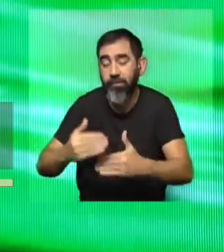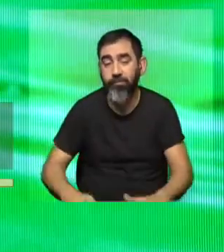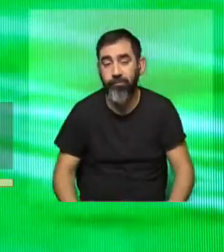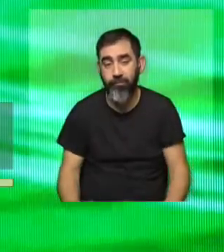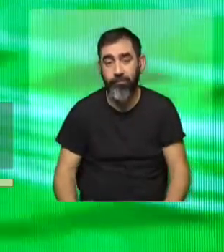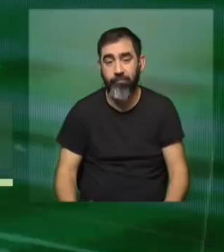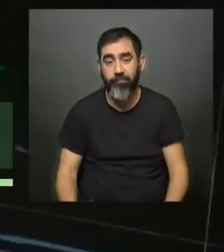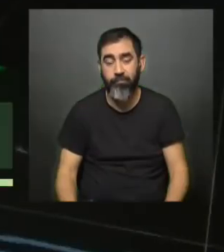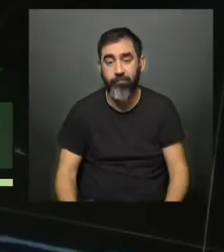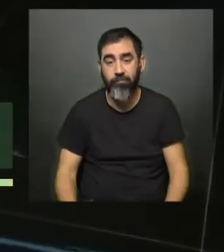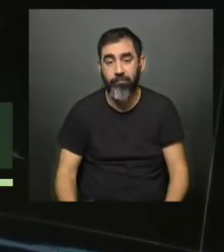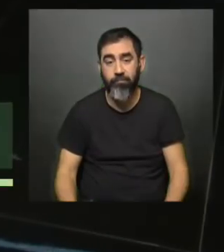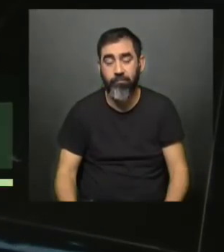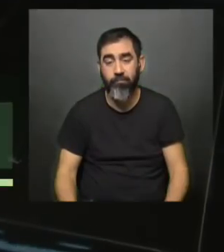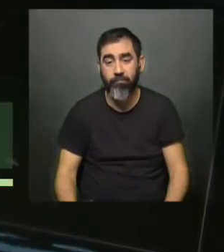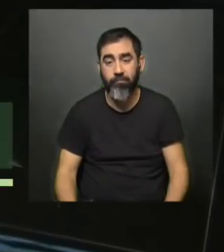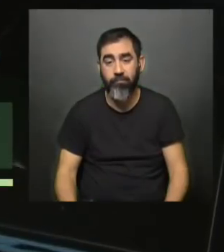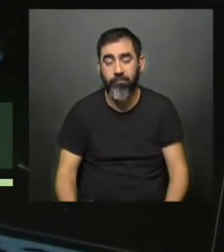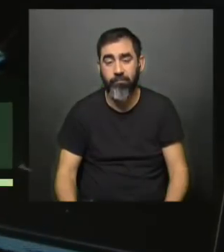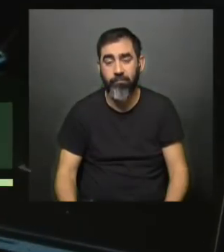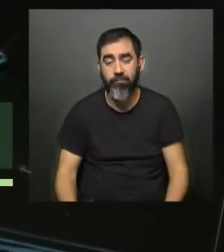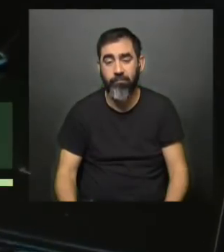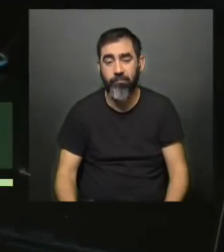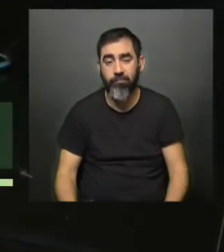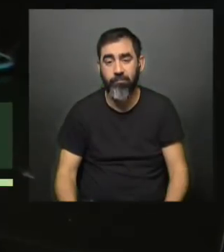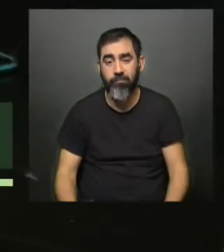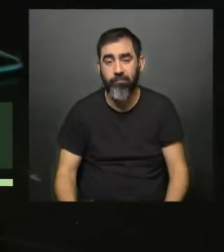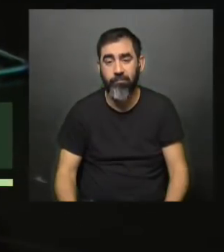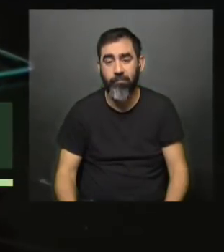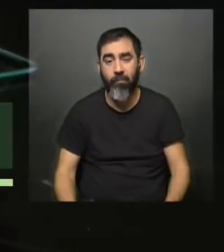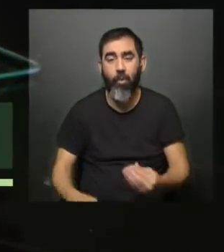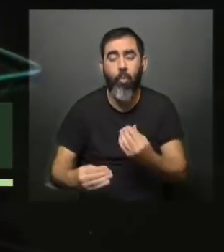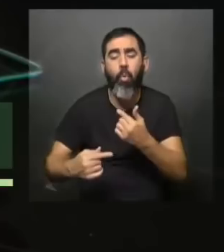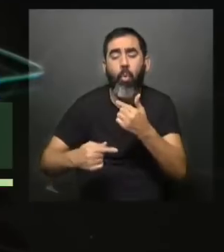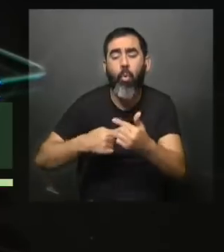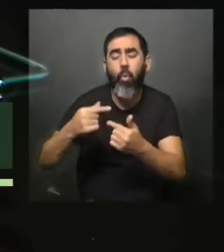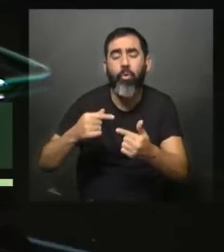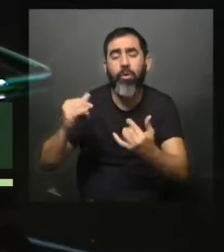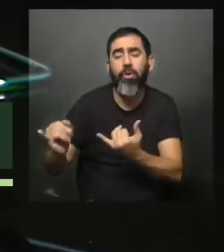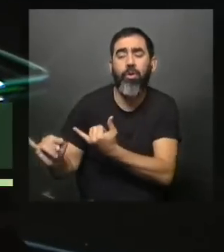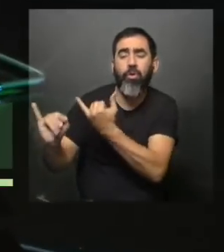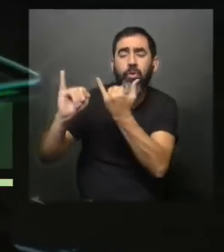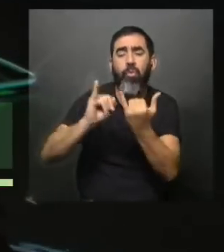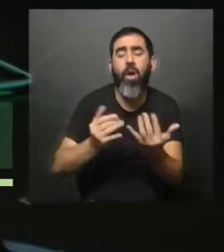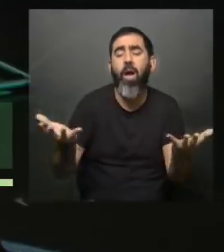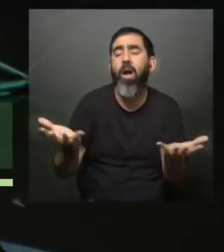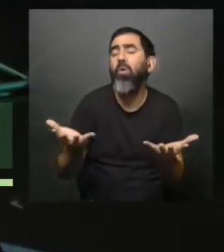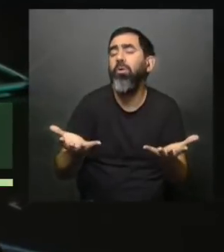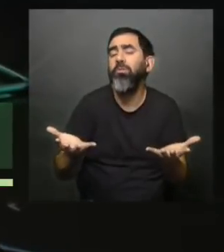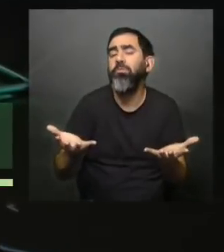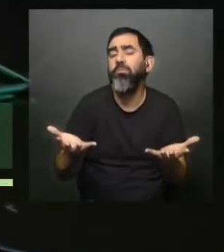está muy bien está muy bien Bueno cómo cómo cómo cómo cómo sigue tu tu jornada ahora